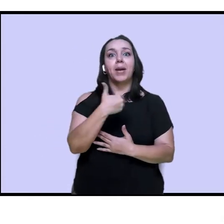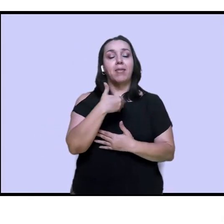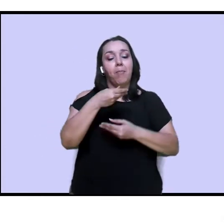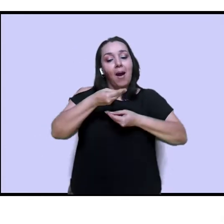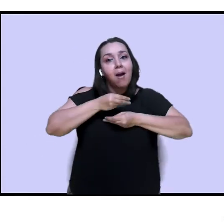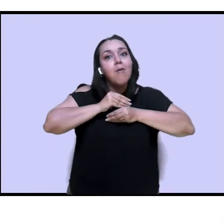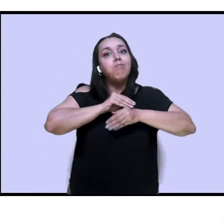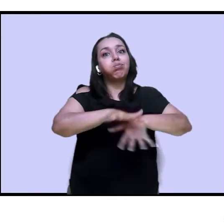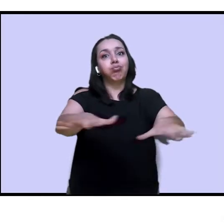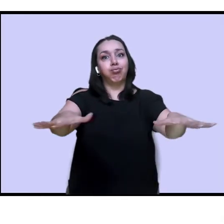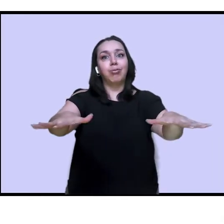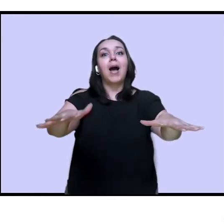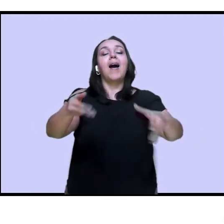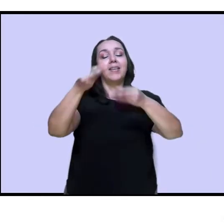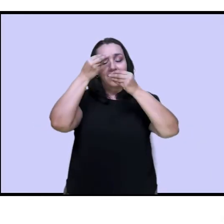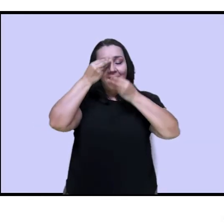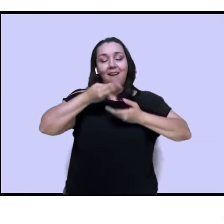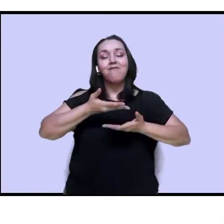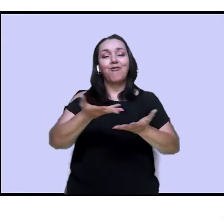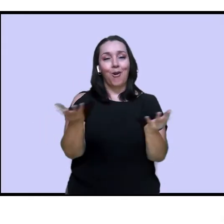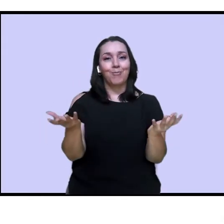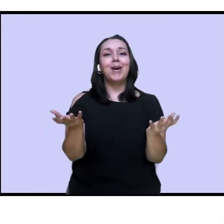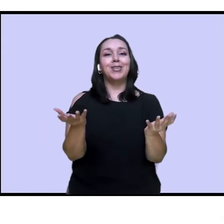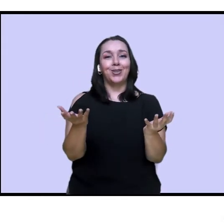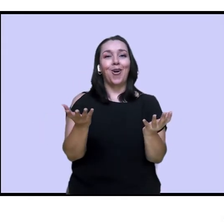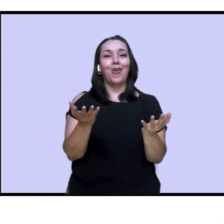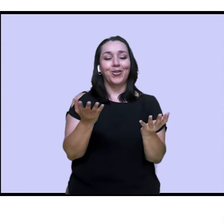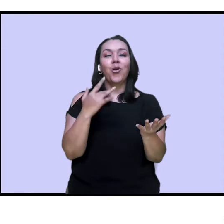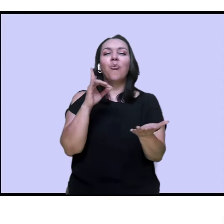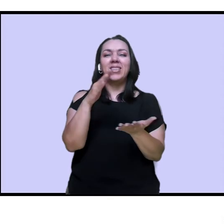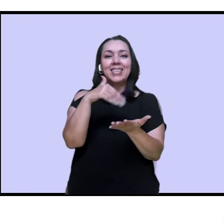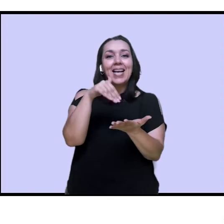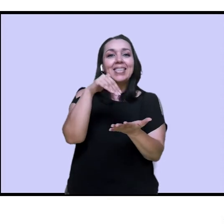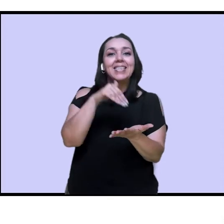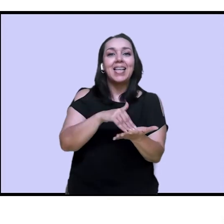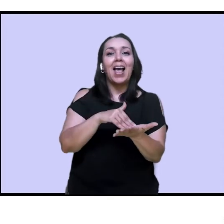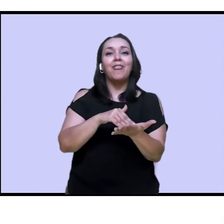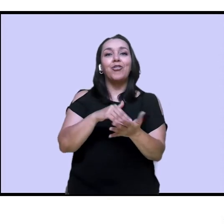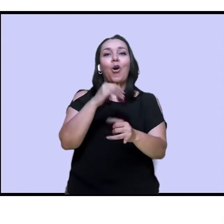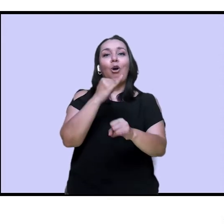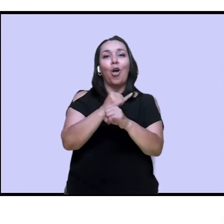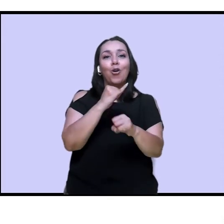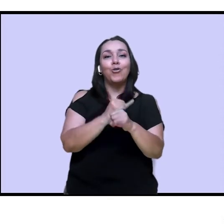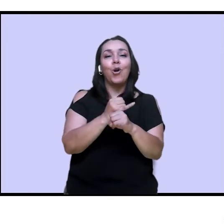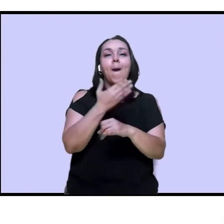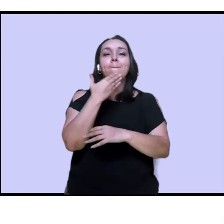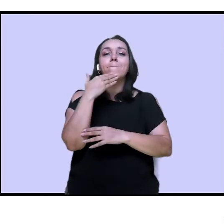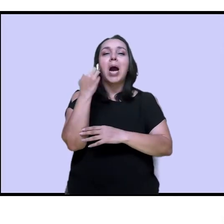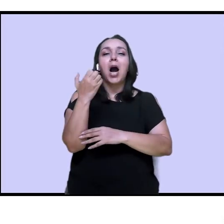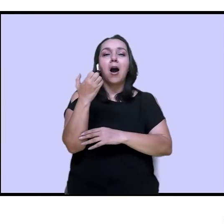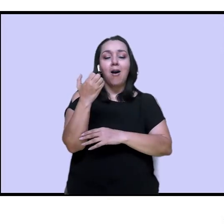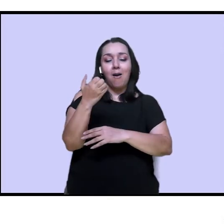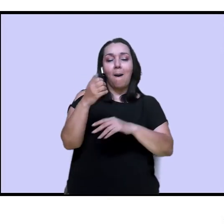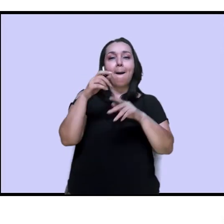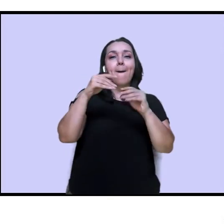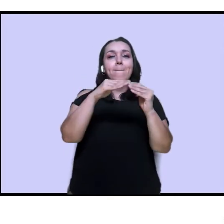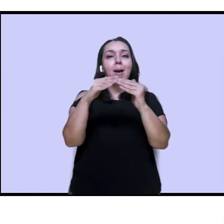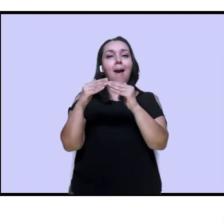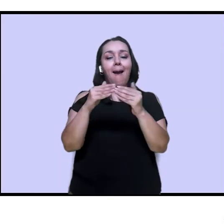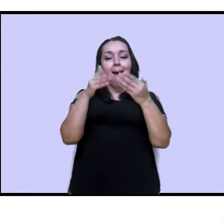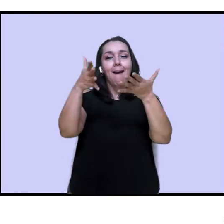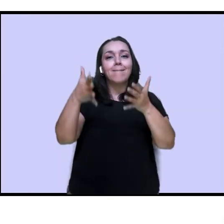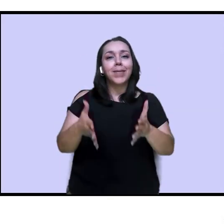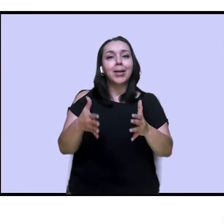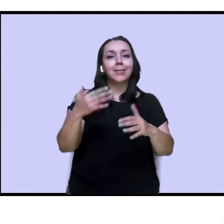haya difusión de la información del centro educativo de la mejor manera para la población que va